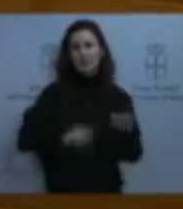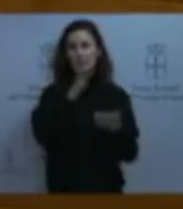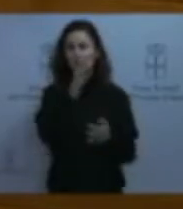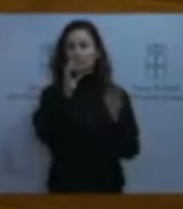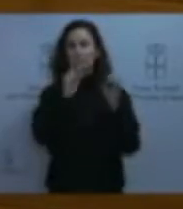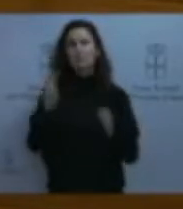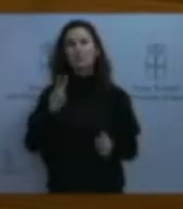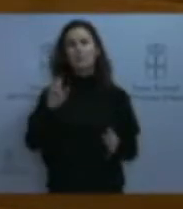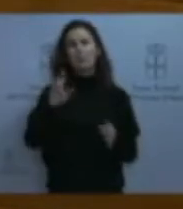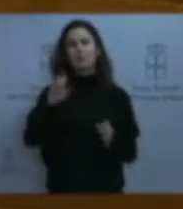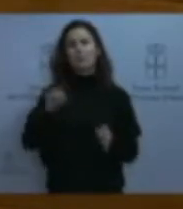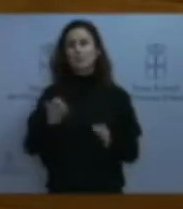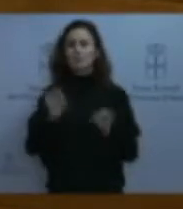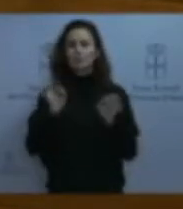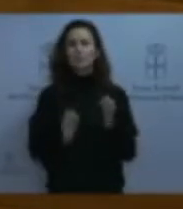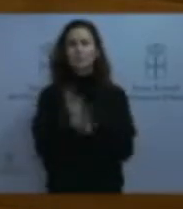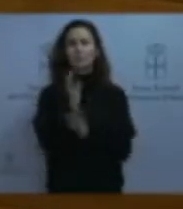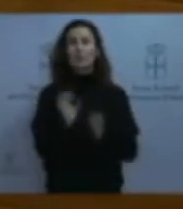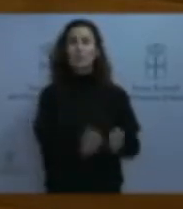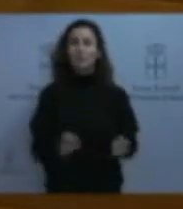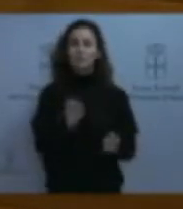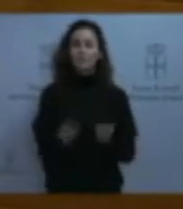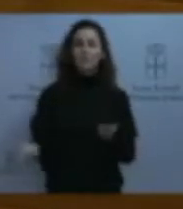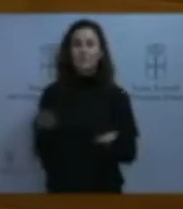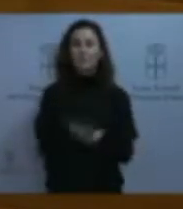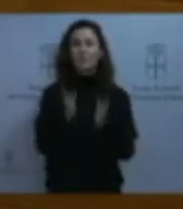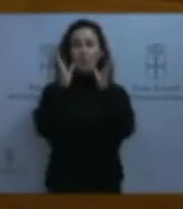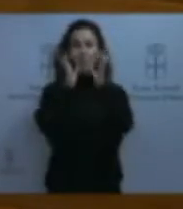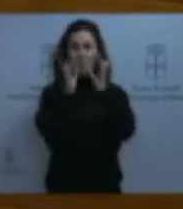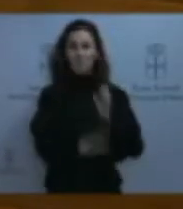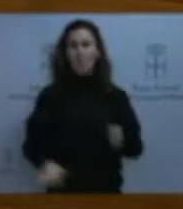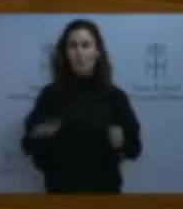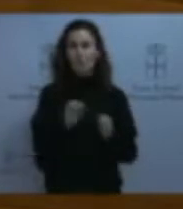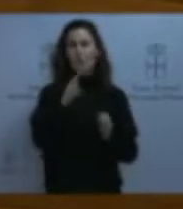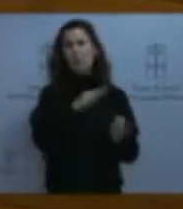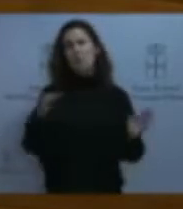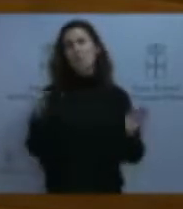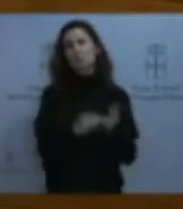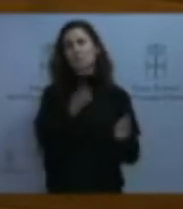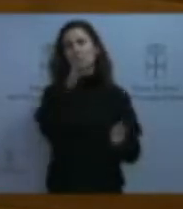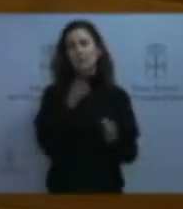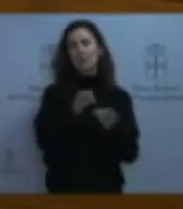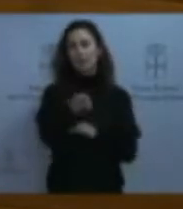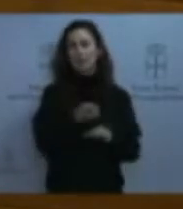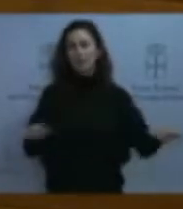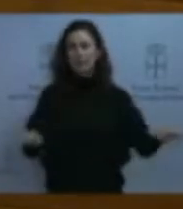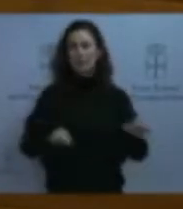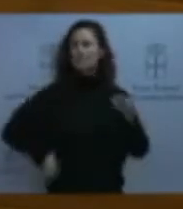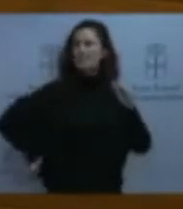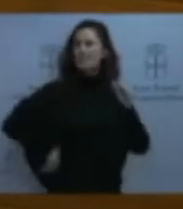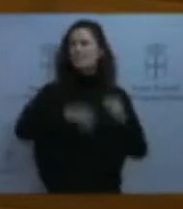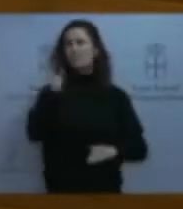cerca varias localidades. Ponferrada pide la declaración de zona catastrófica, un incendio de casi 2.000 hectáreas. El mayor incendio de 2017 quema